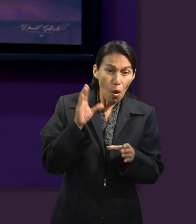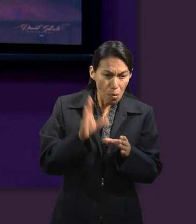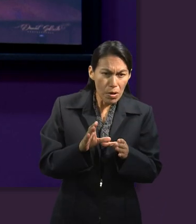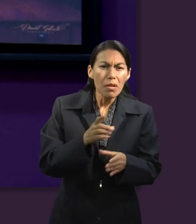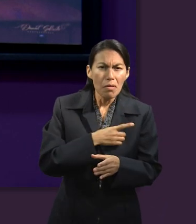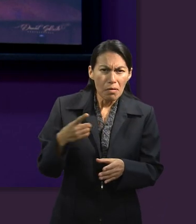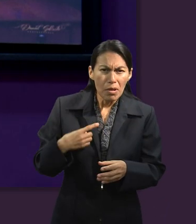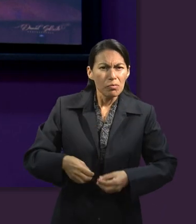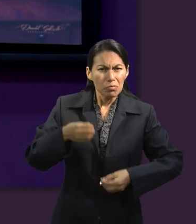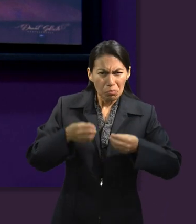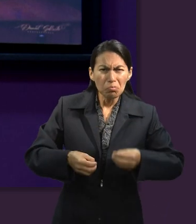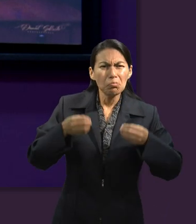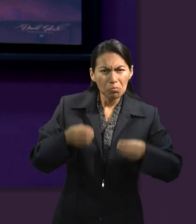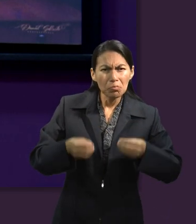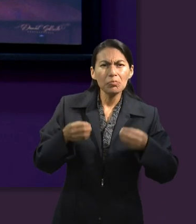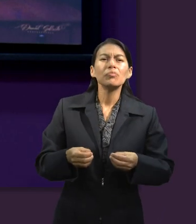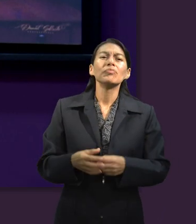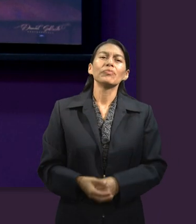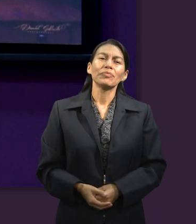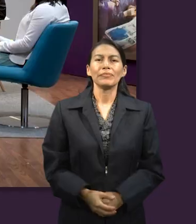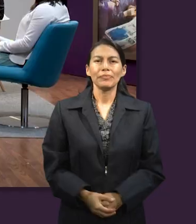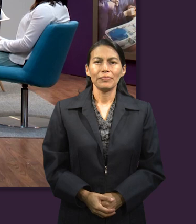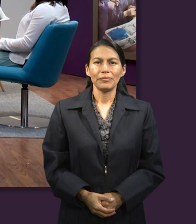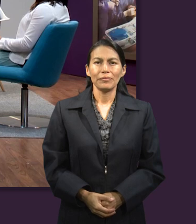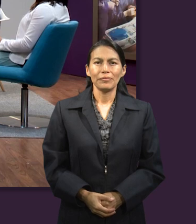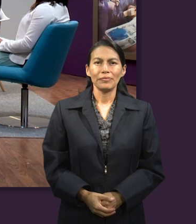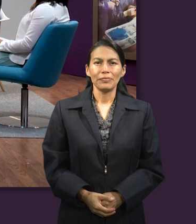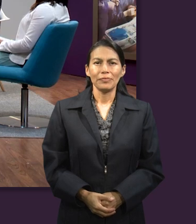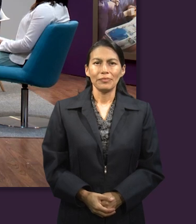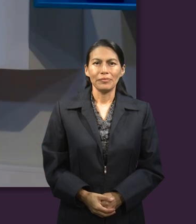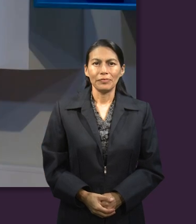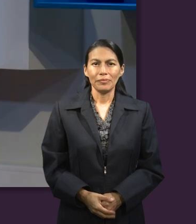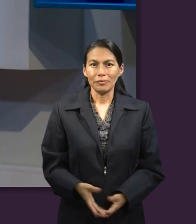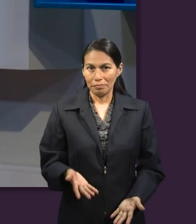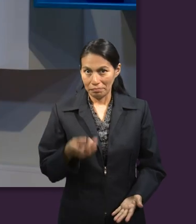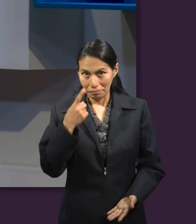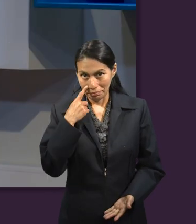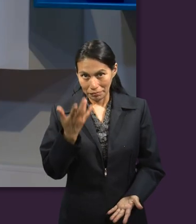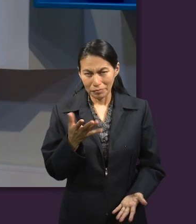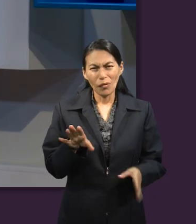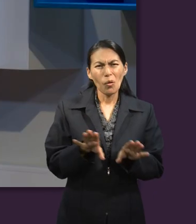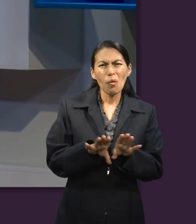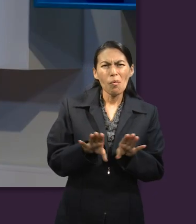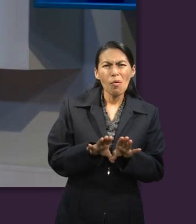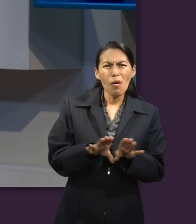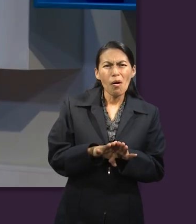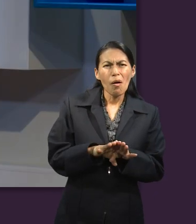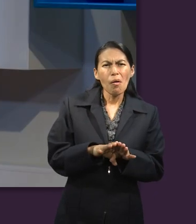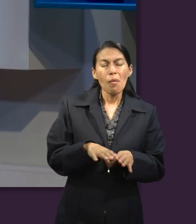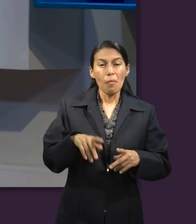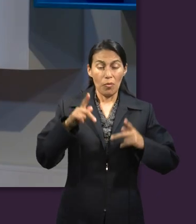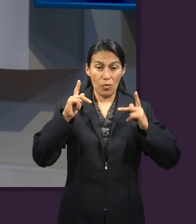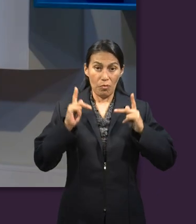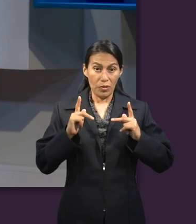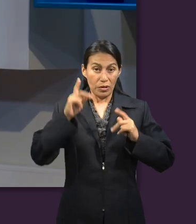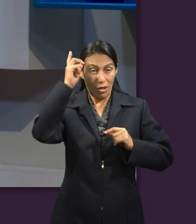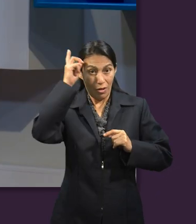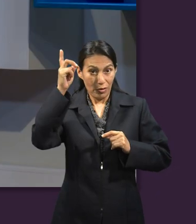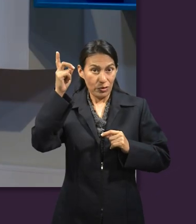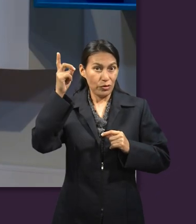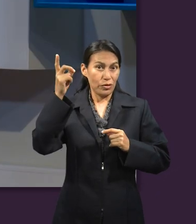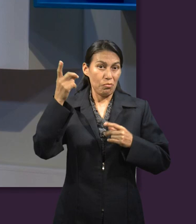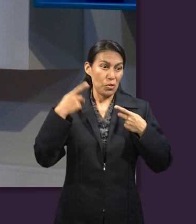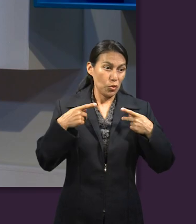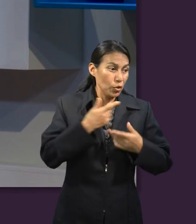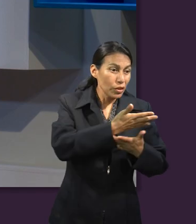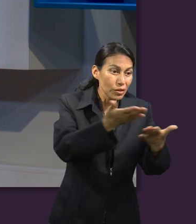algo que conlleva compromiso pues vemos que las características de las promesas que